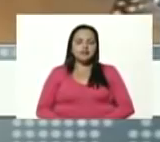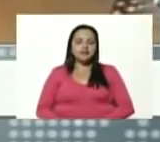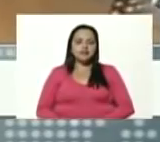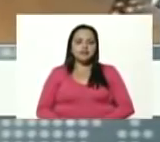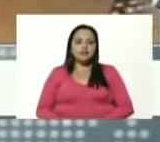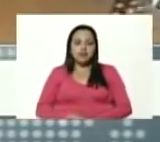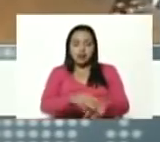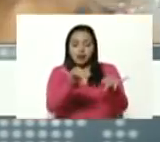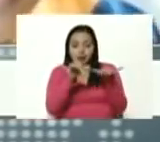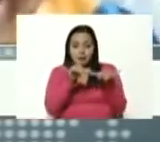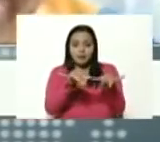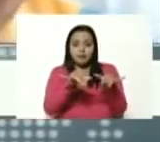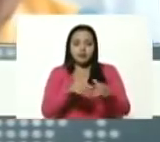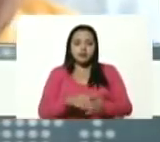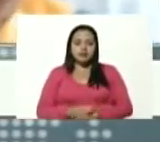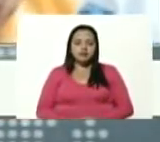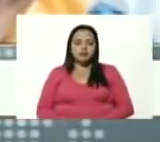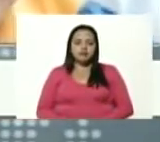precisamente,